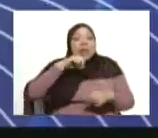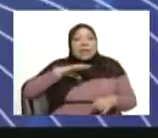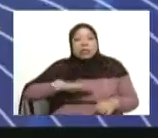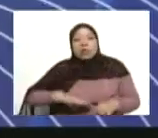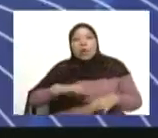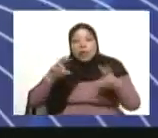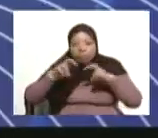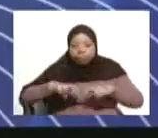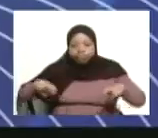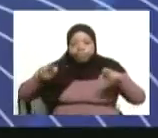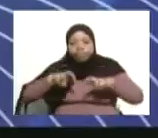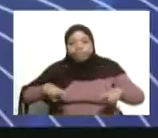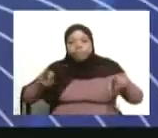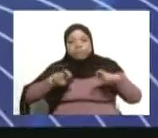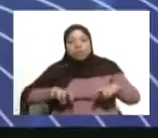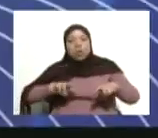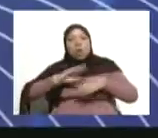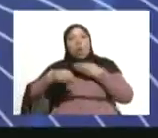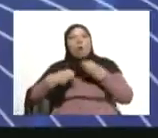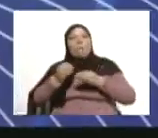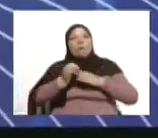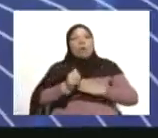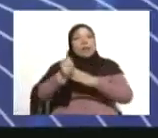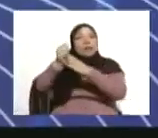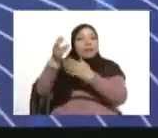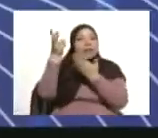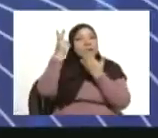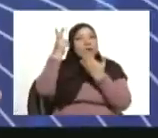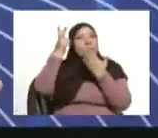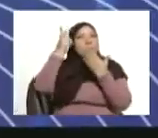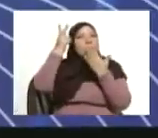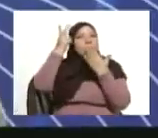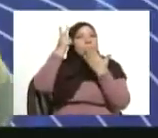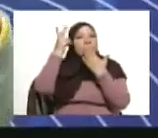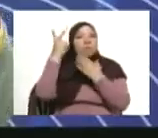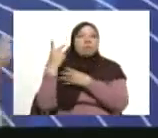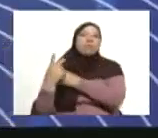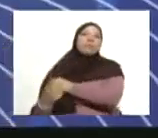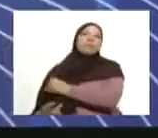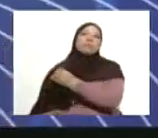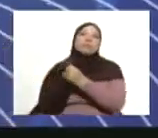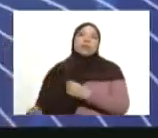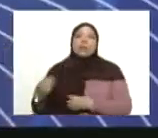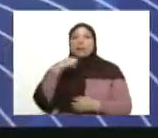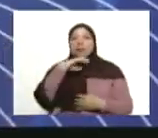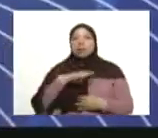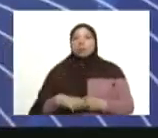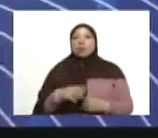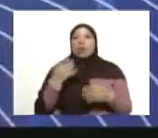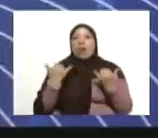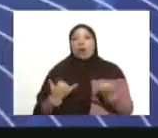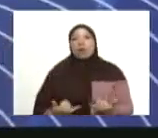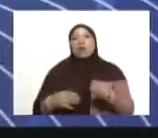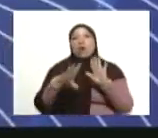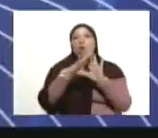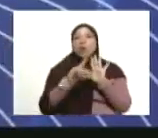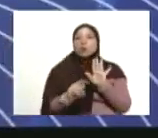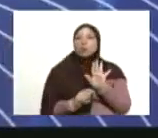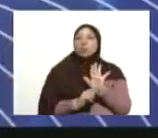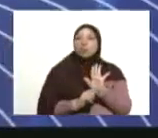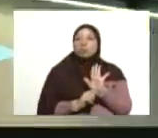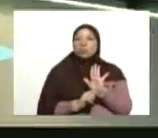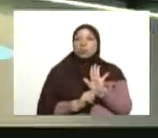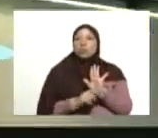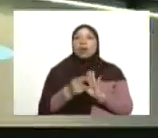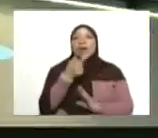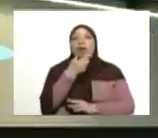que nuestros ancestros han dejado y hoy lo que queremos reafirmar con la nueva Constitución. ¿Y los idiomas? ¿Ustedes conservan su idioma?